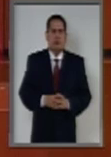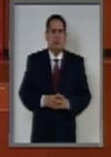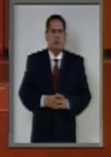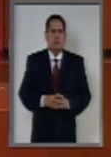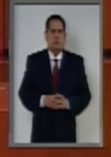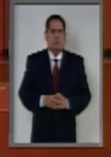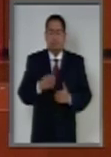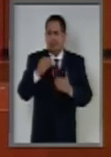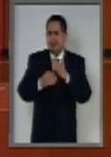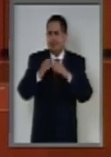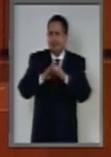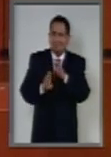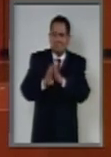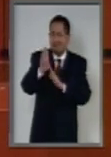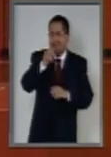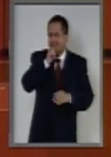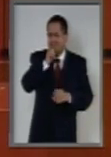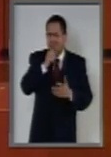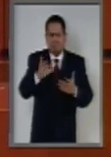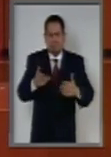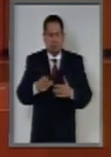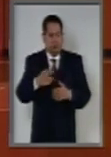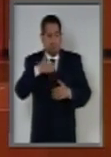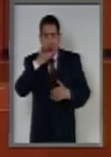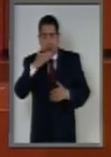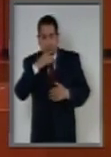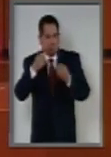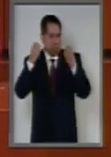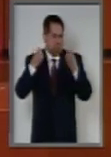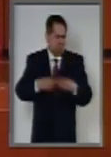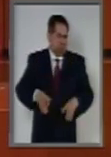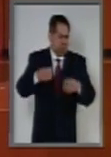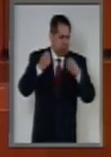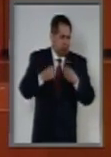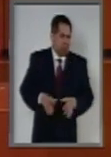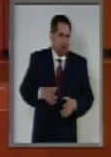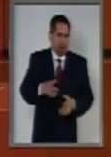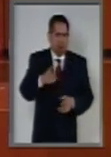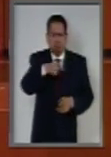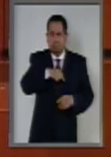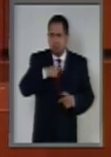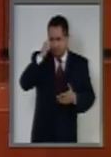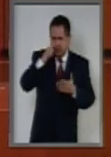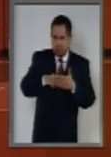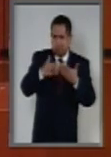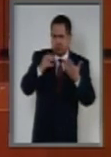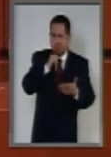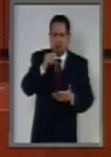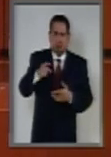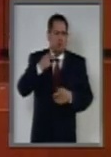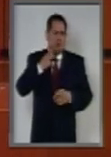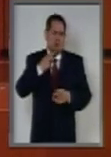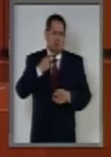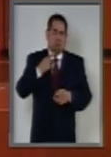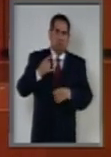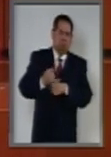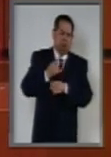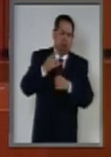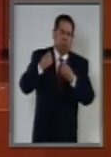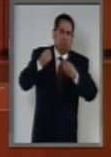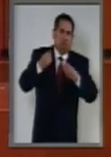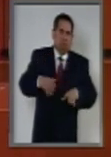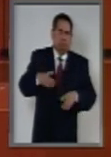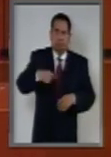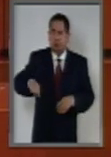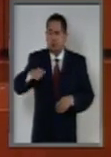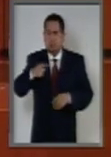el crecimiento económico y provoca pérdidas de credibilidad en el sistema político y en los